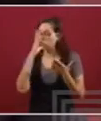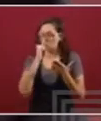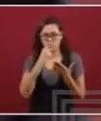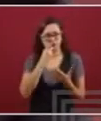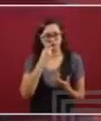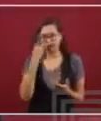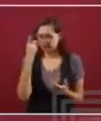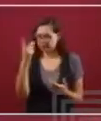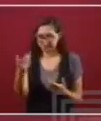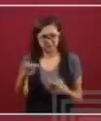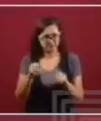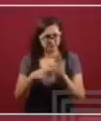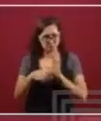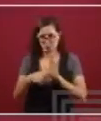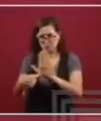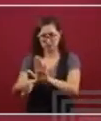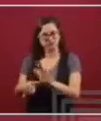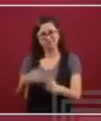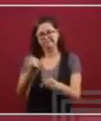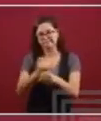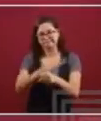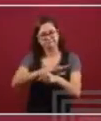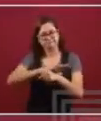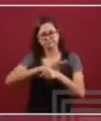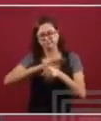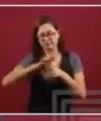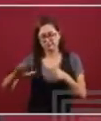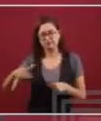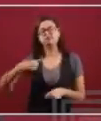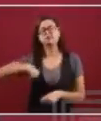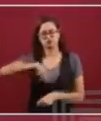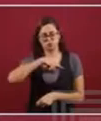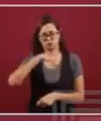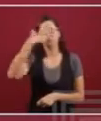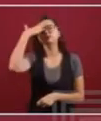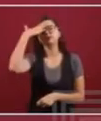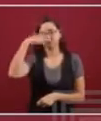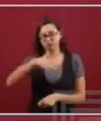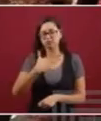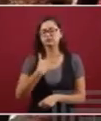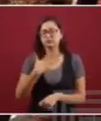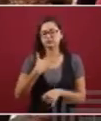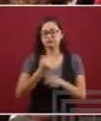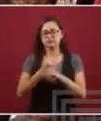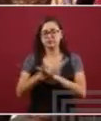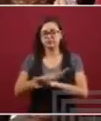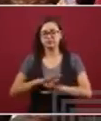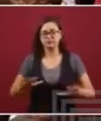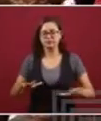Sí sabemos lo que sucede y en este caso tenemos toda la información.